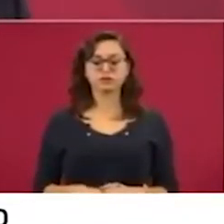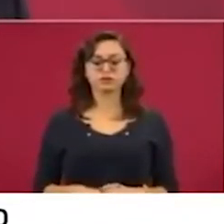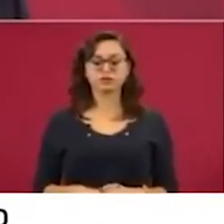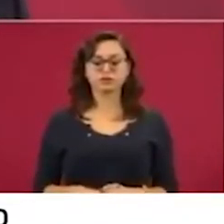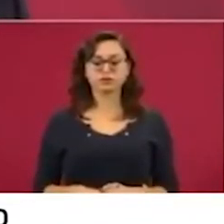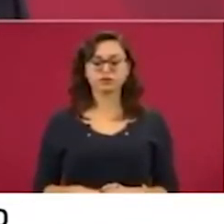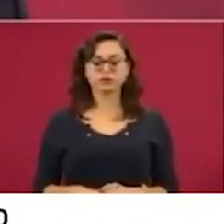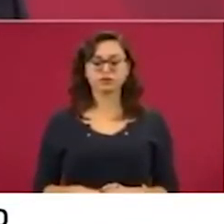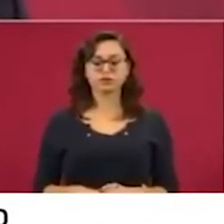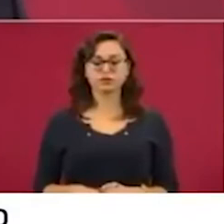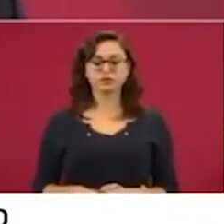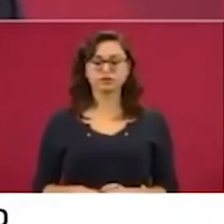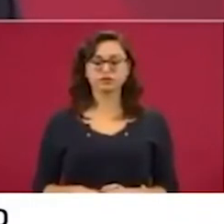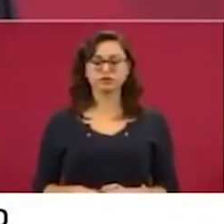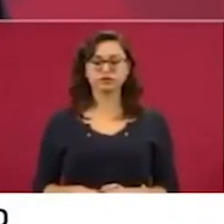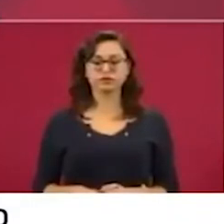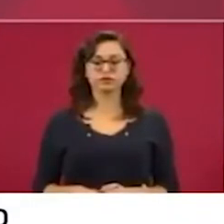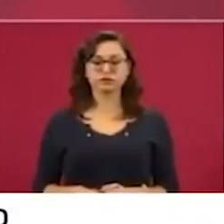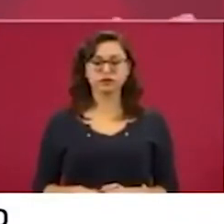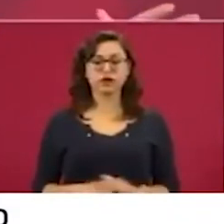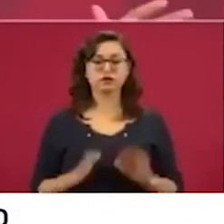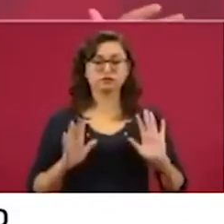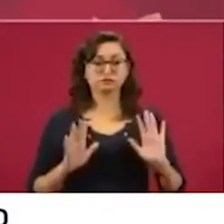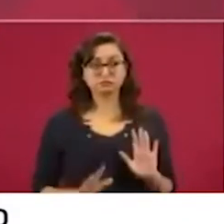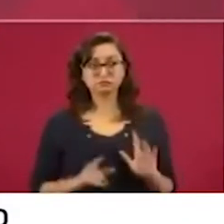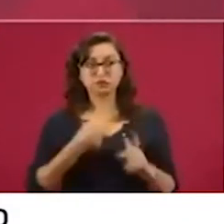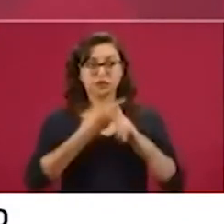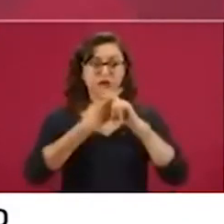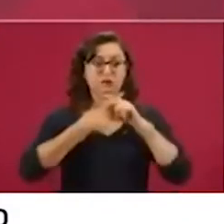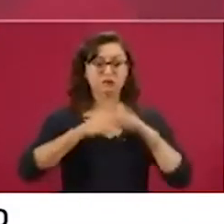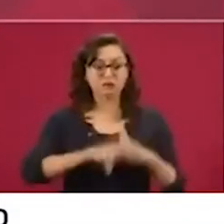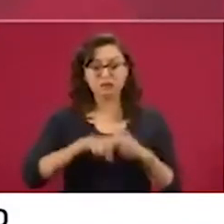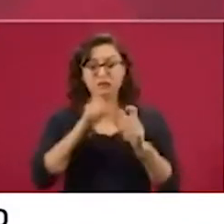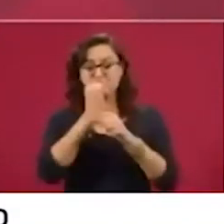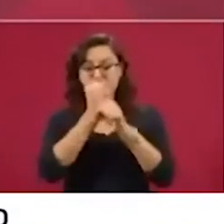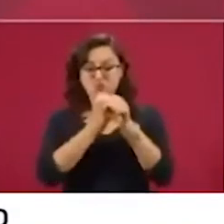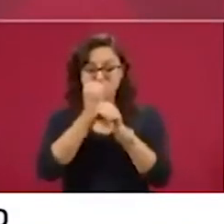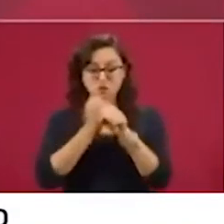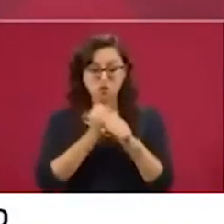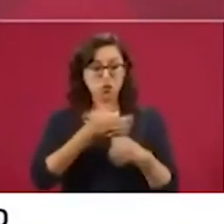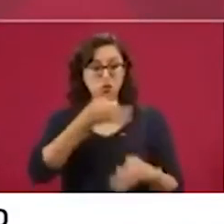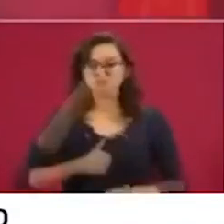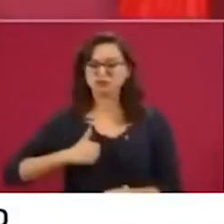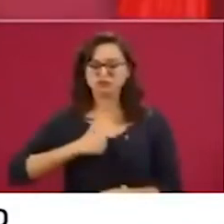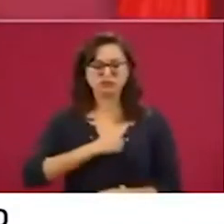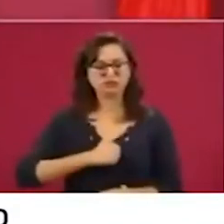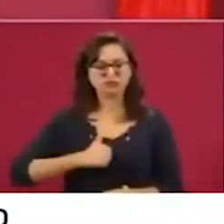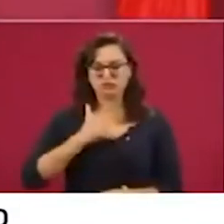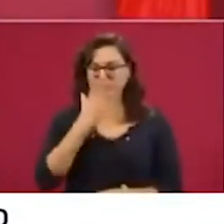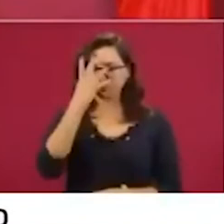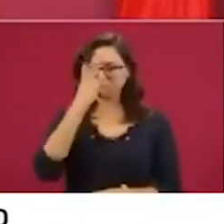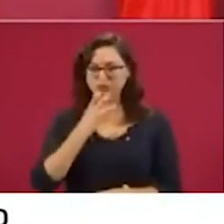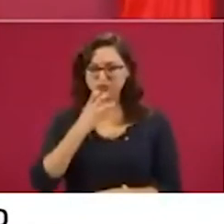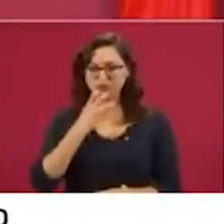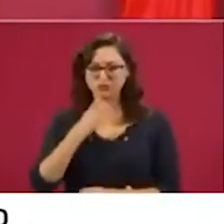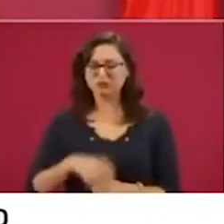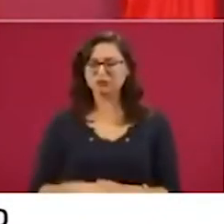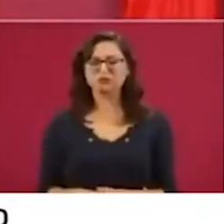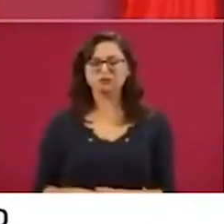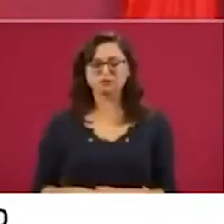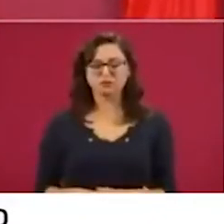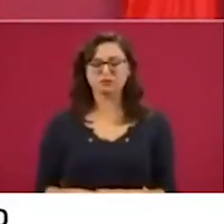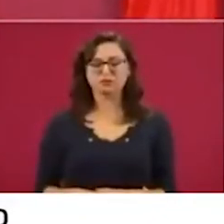de la indagatoria y de que concluya todo el proceso estamos ante